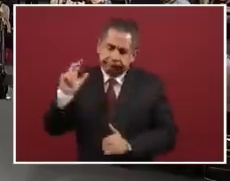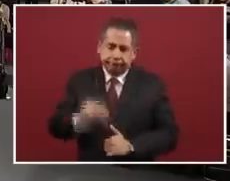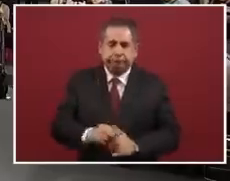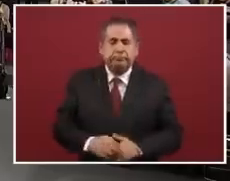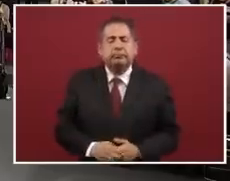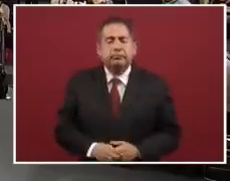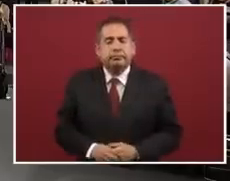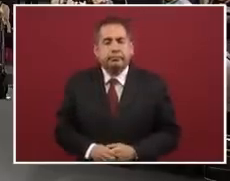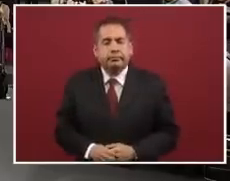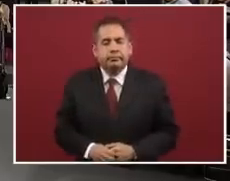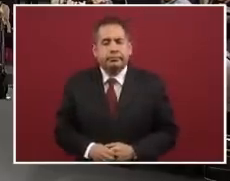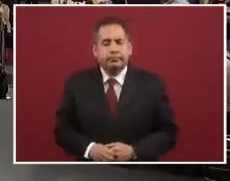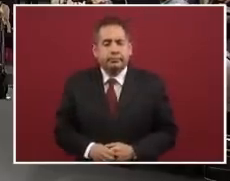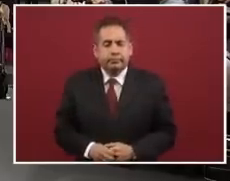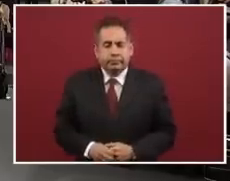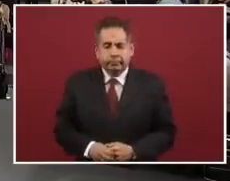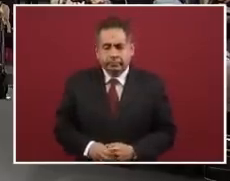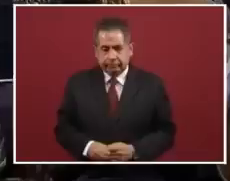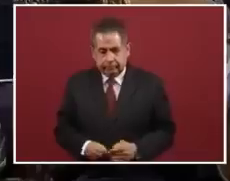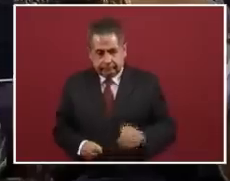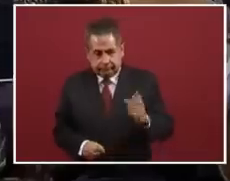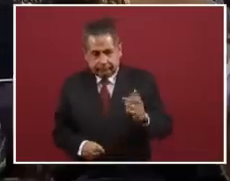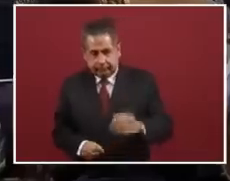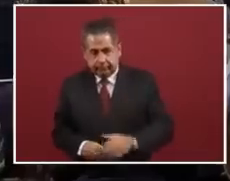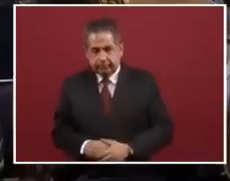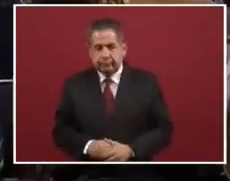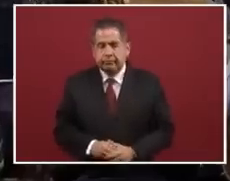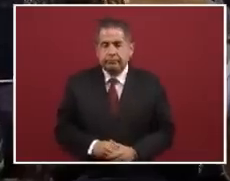Listo. Ahora estaba acá, por favor.